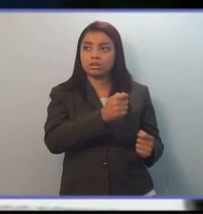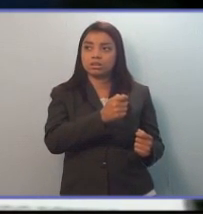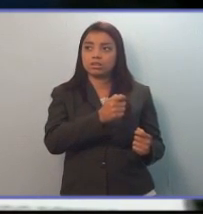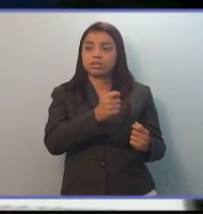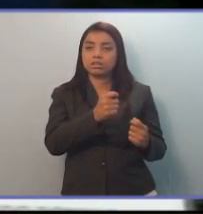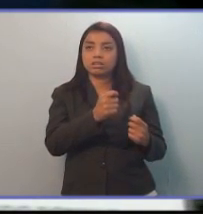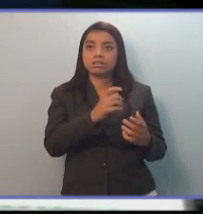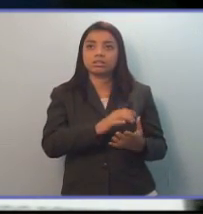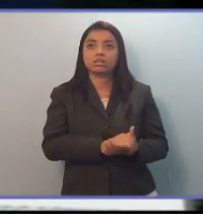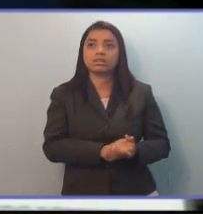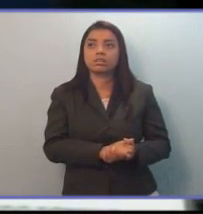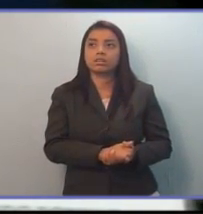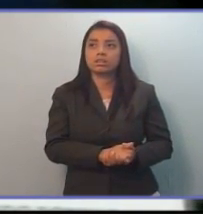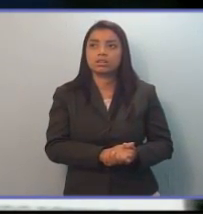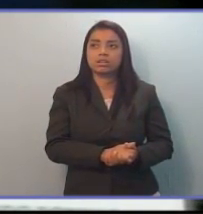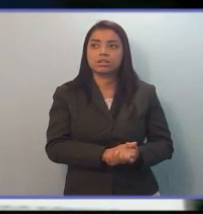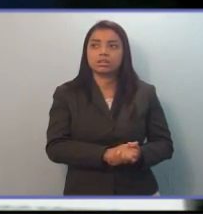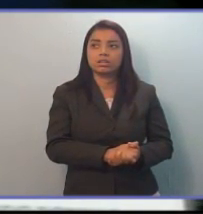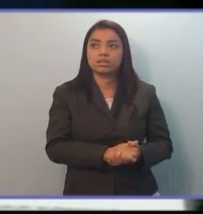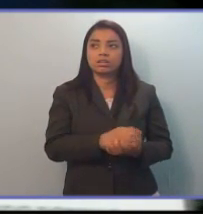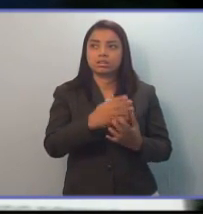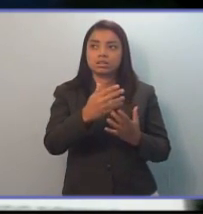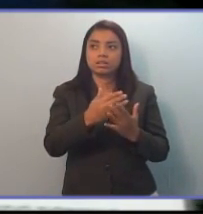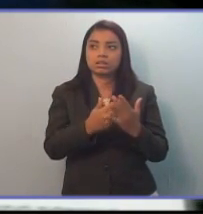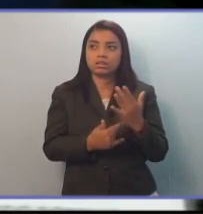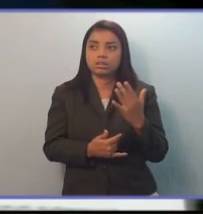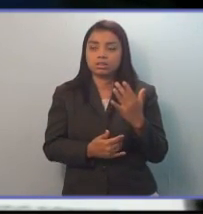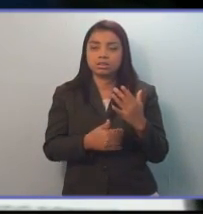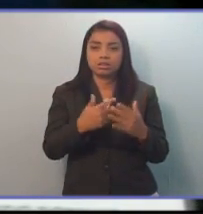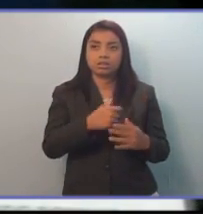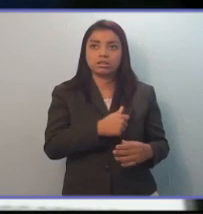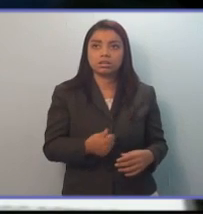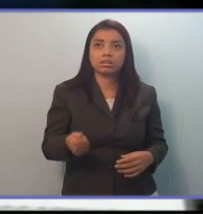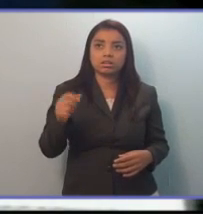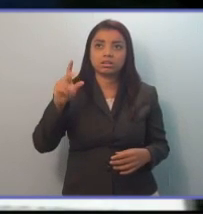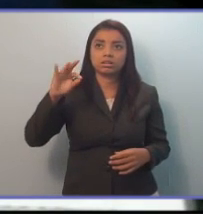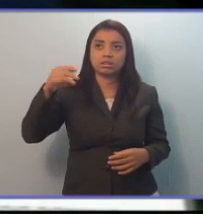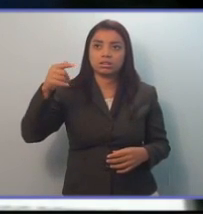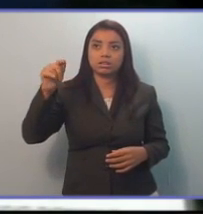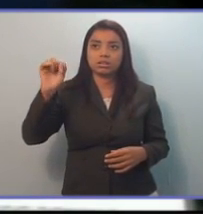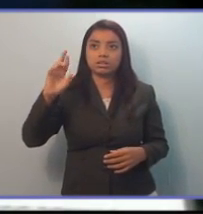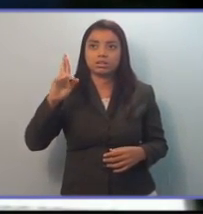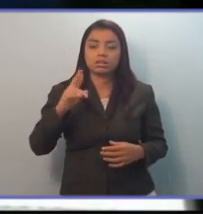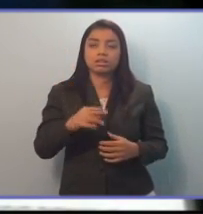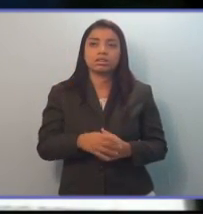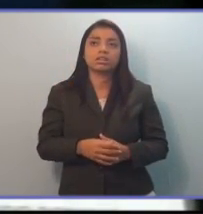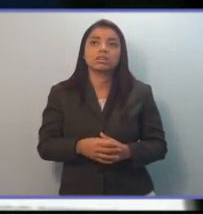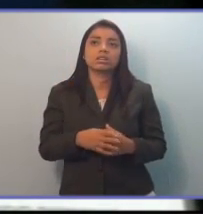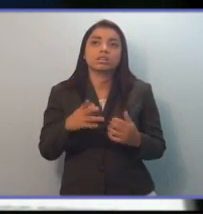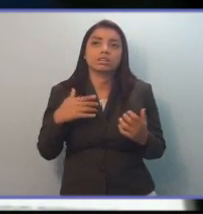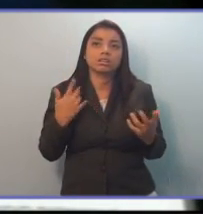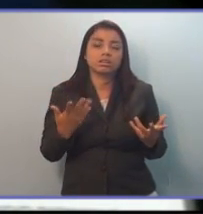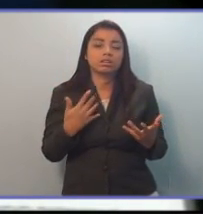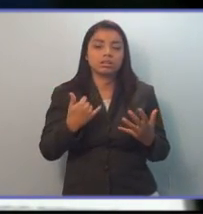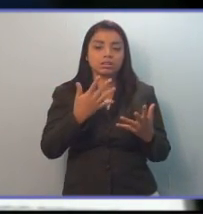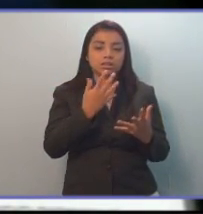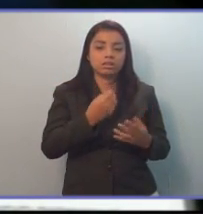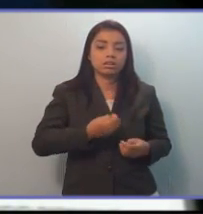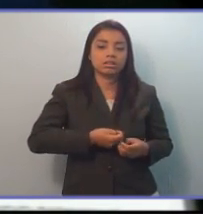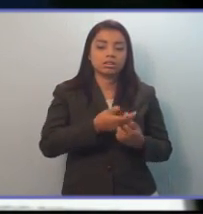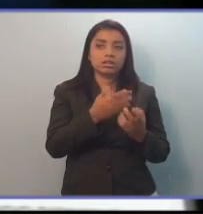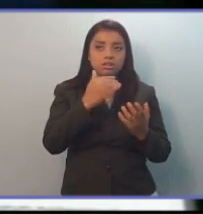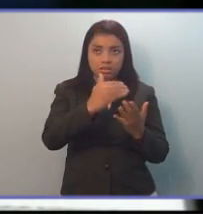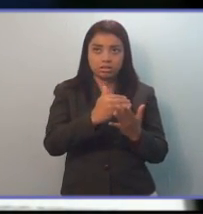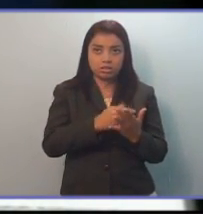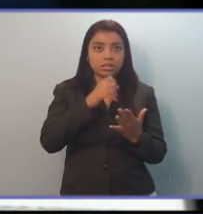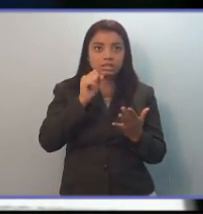prevaricato. Bueno, este es un informe que remite a la Fiscalía, no es una acusación, por eso quisiera que nos comentara si esto es así